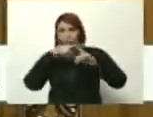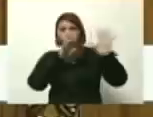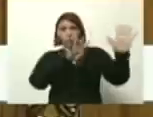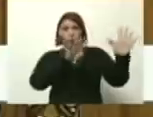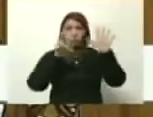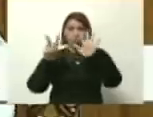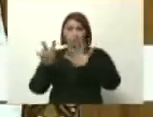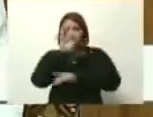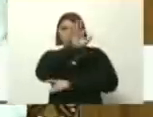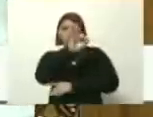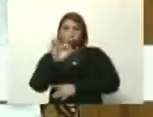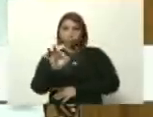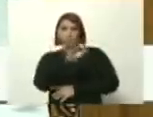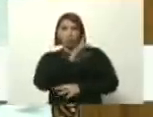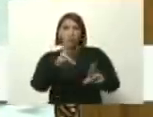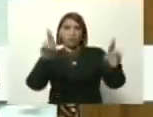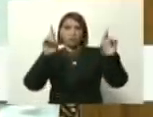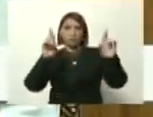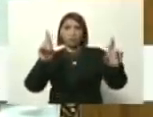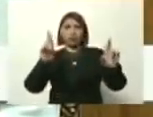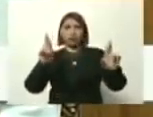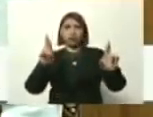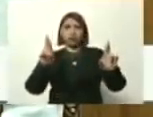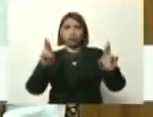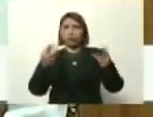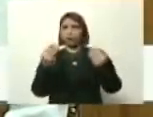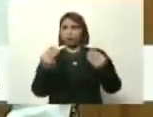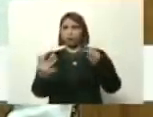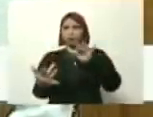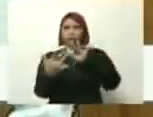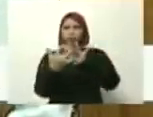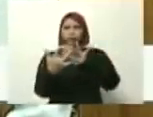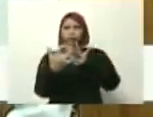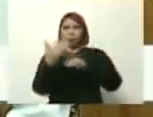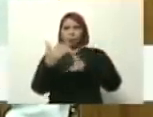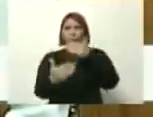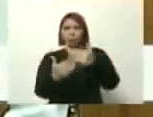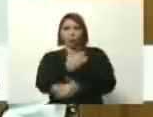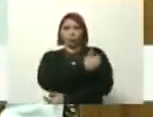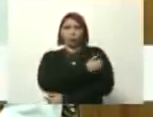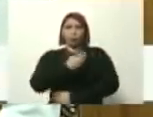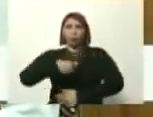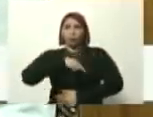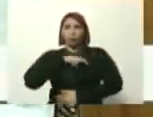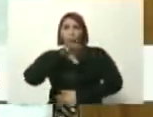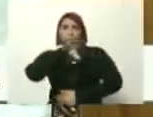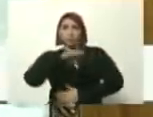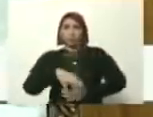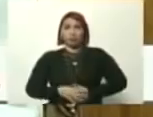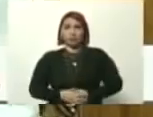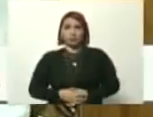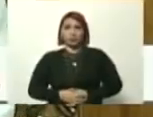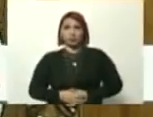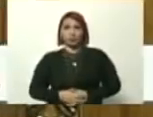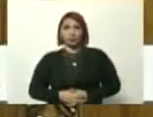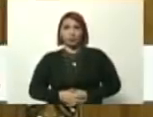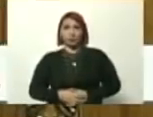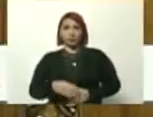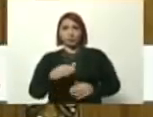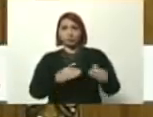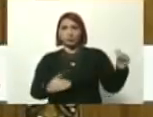97% y que afortunadamente está muy vinculado al proceso de vacunación en nuestro país, que ya pasó el hito